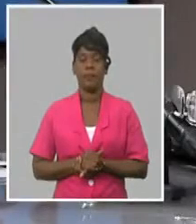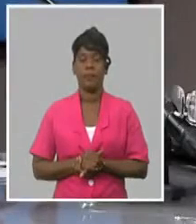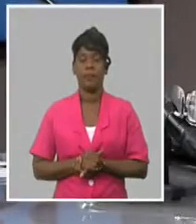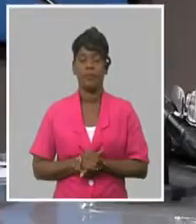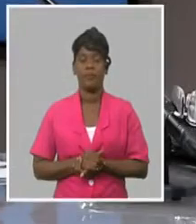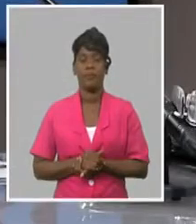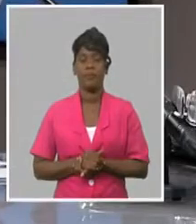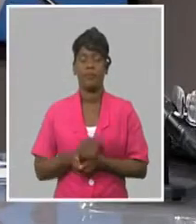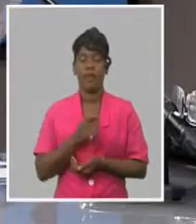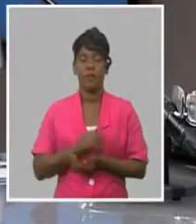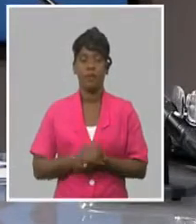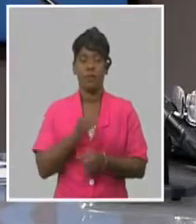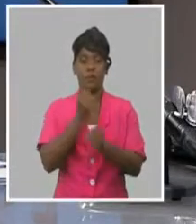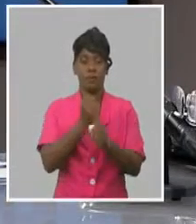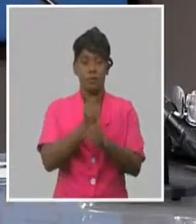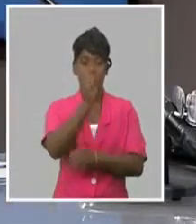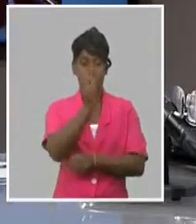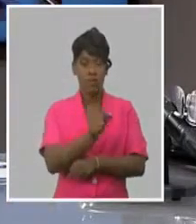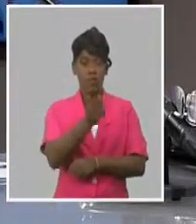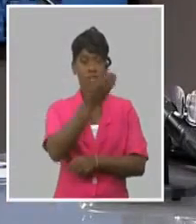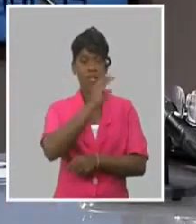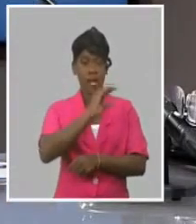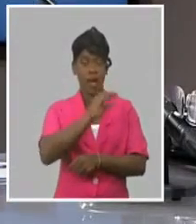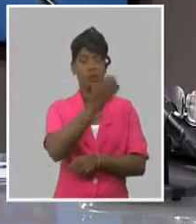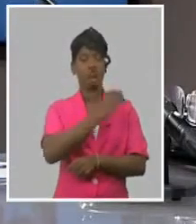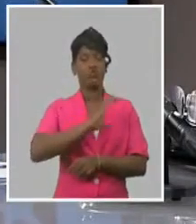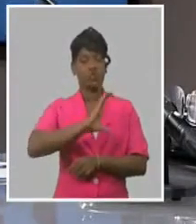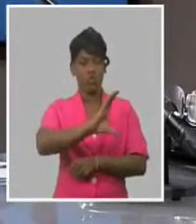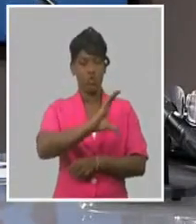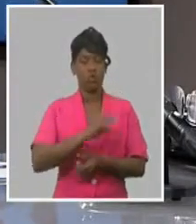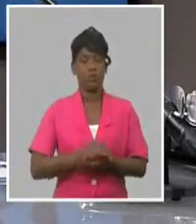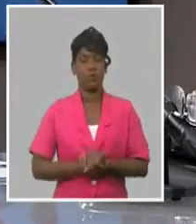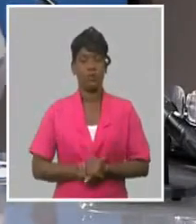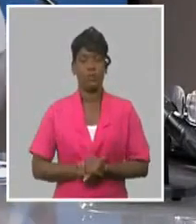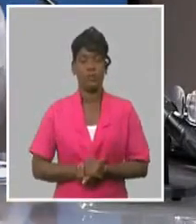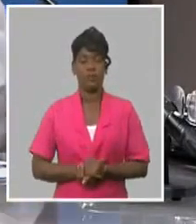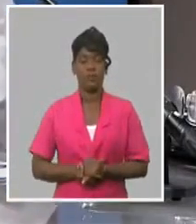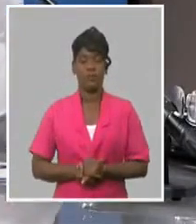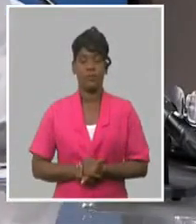los salarios van a subir el porciento que dije,